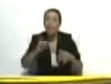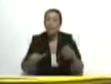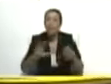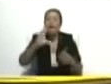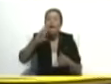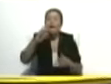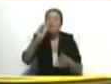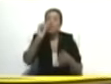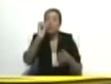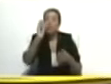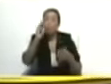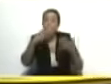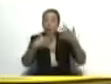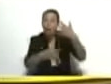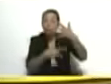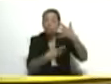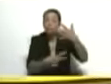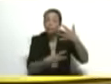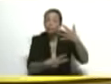Cristóbal Leobardo Jiménez,